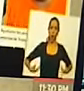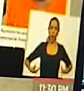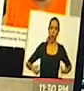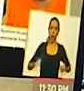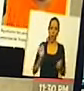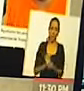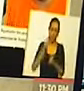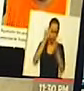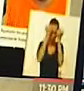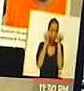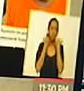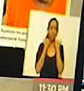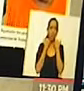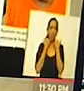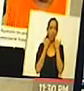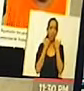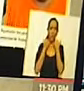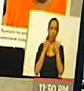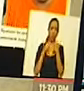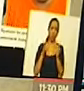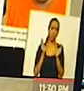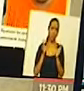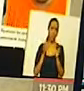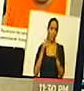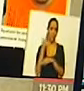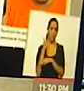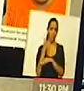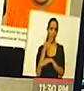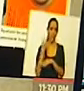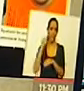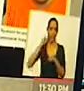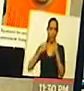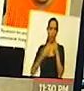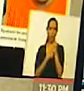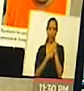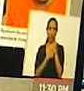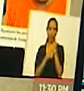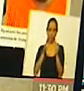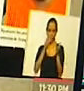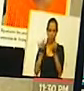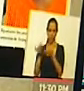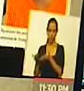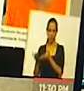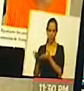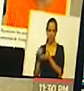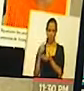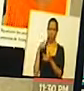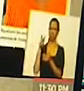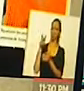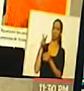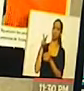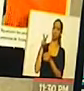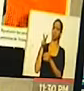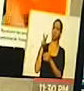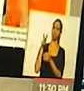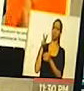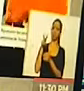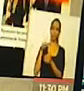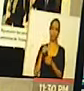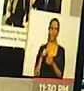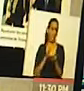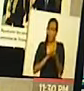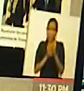rostro, ¿no? Ciertamente con una pistola, y aquí vemos a Juan Guaidó a la derecha abajo, como que viéndolo nada más a él. Y eso es todo